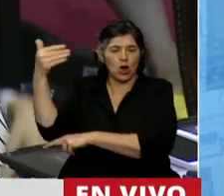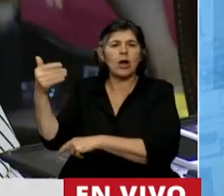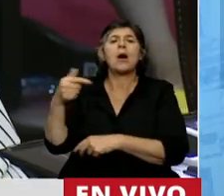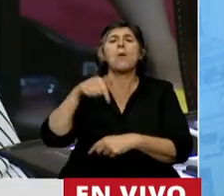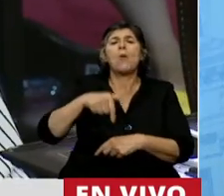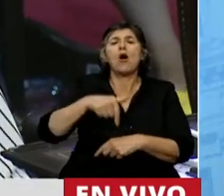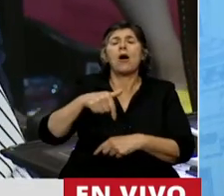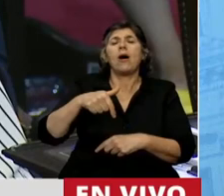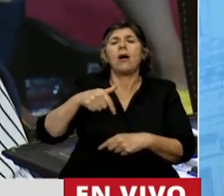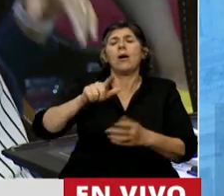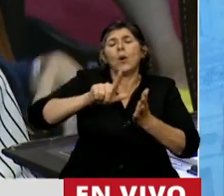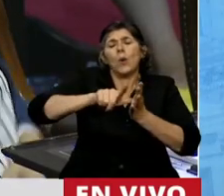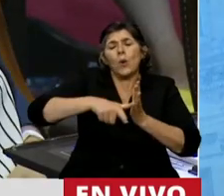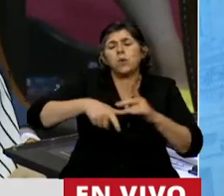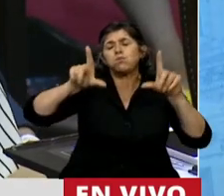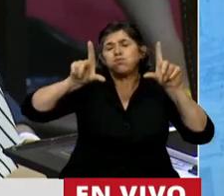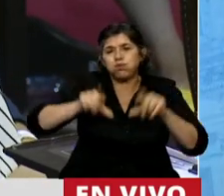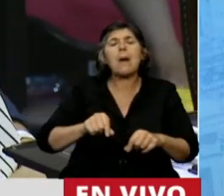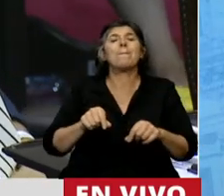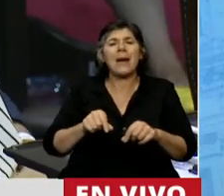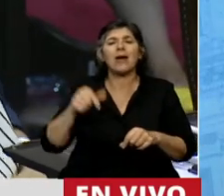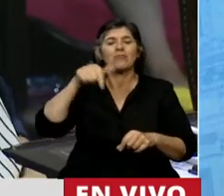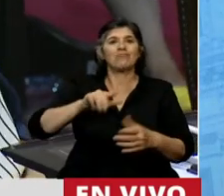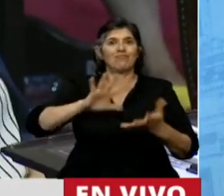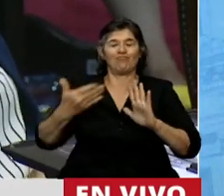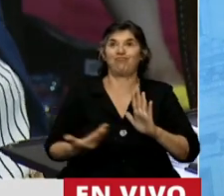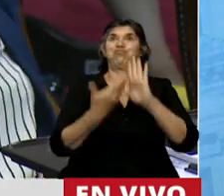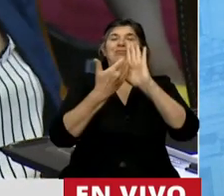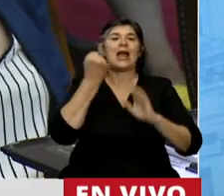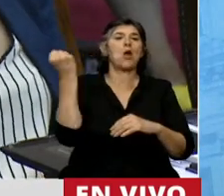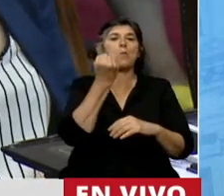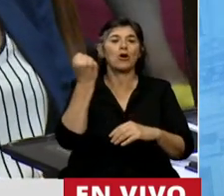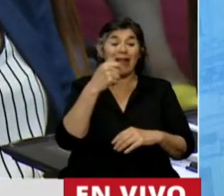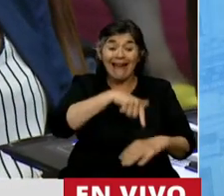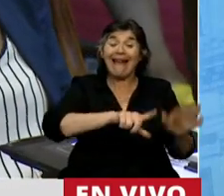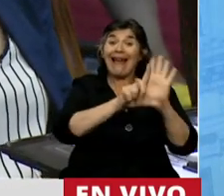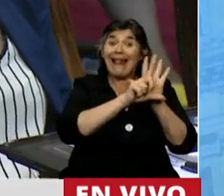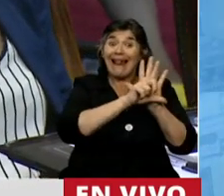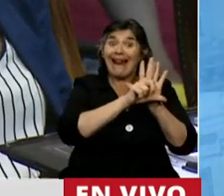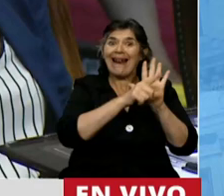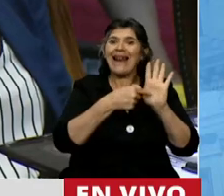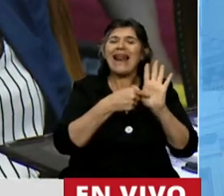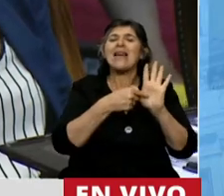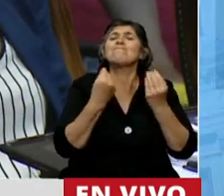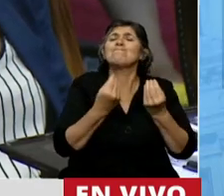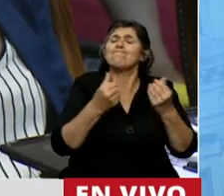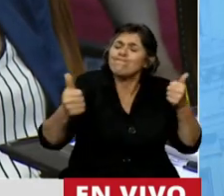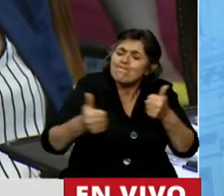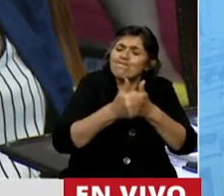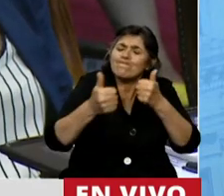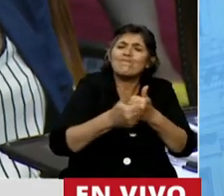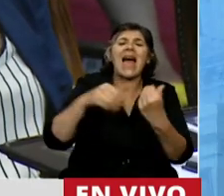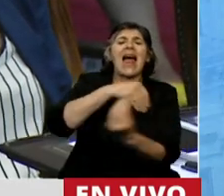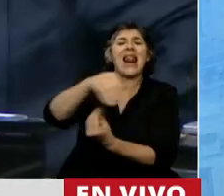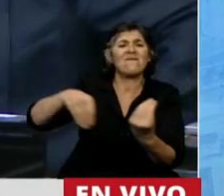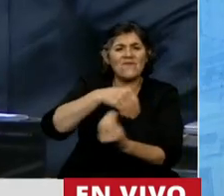jornada histórica y que claramente este esta ley viene a acompañar a la familia a vier a acompañar